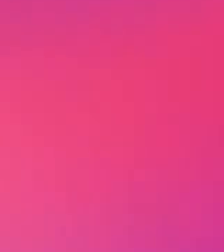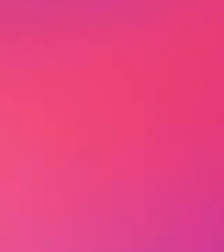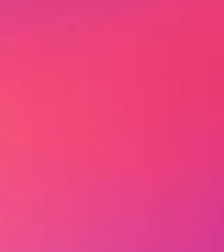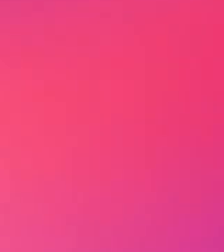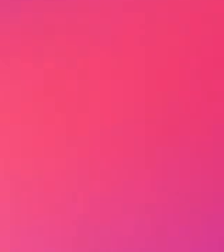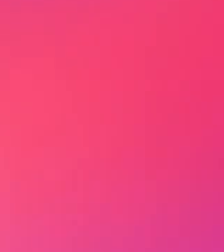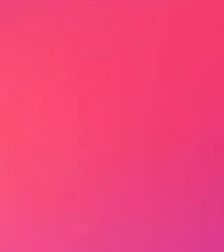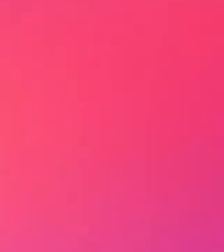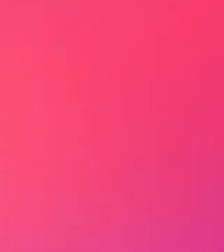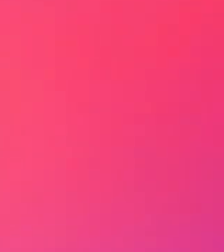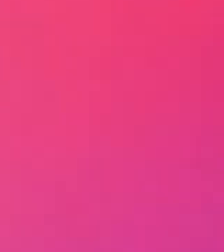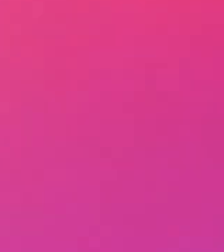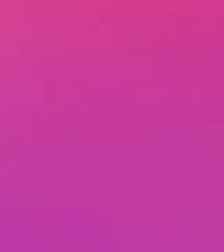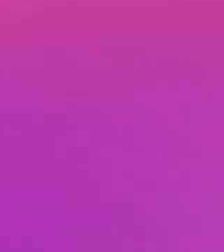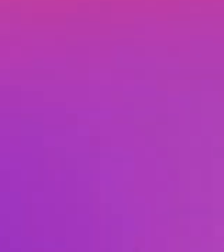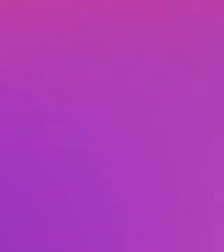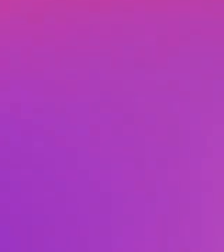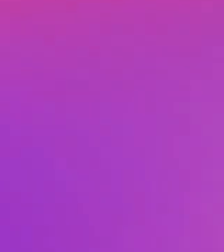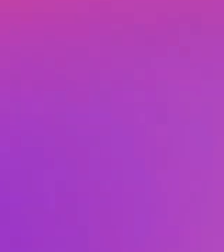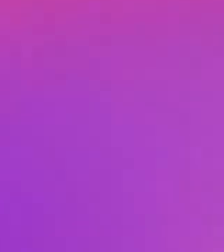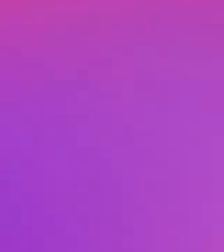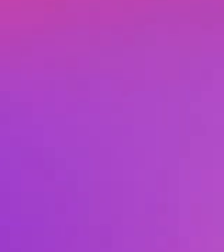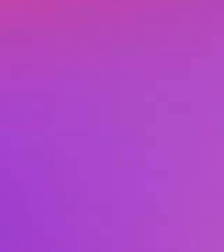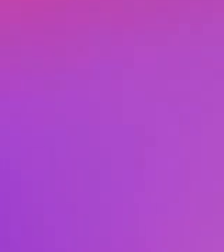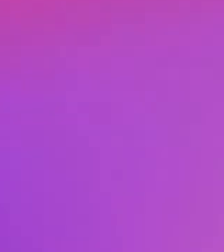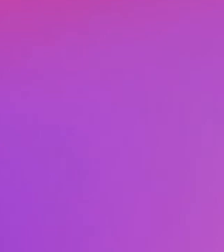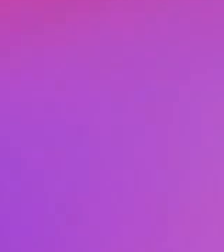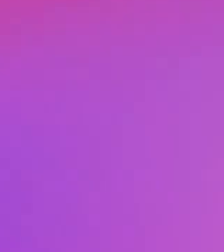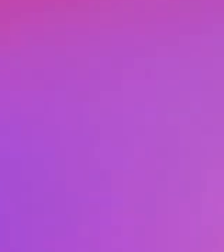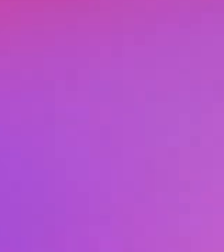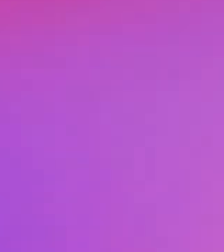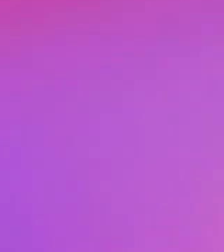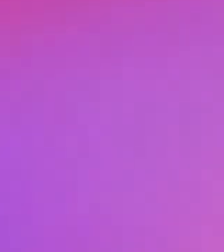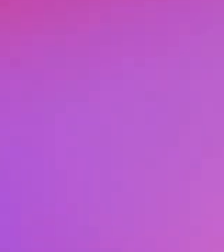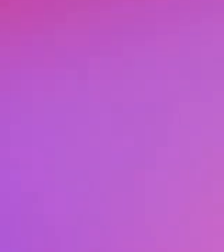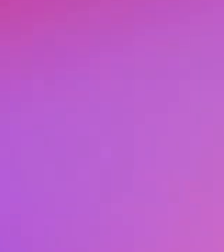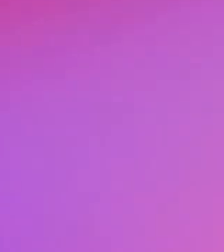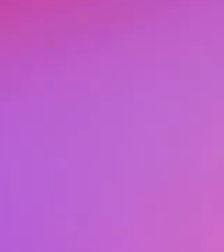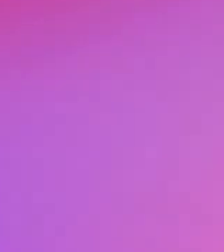conalitec.cep.gov.mx. Y recuerda que también cuentas con el sitio